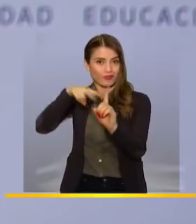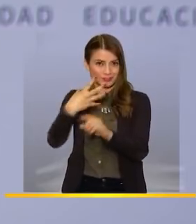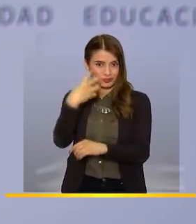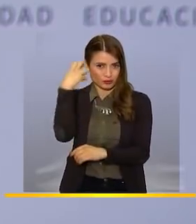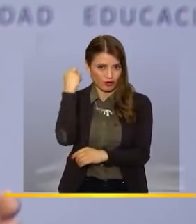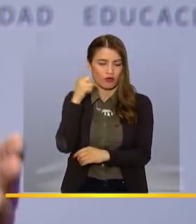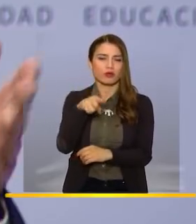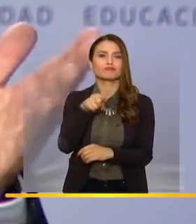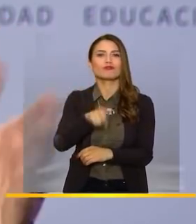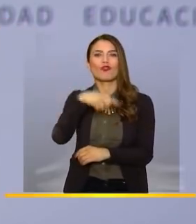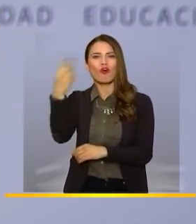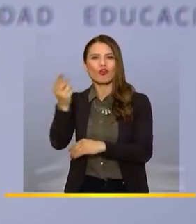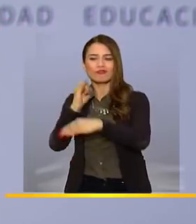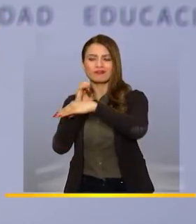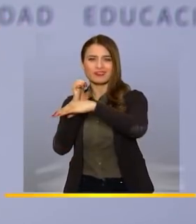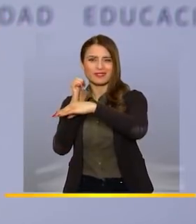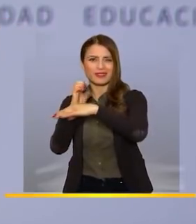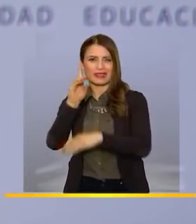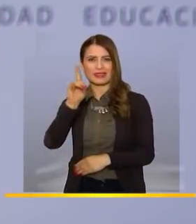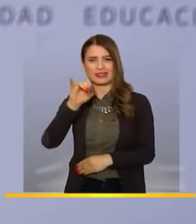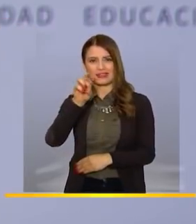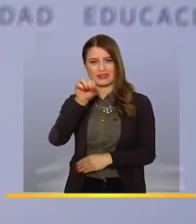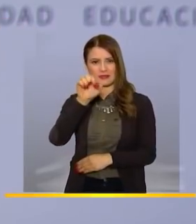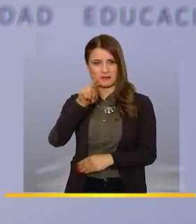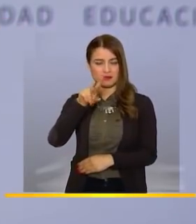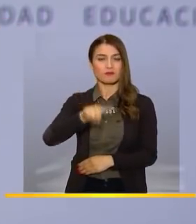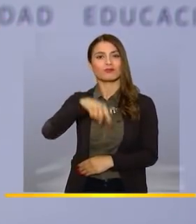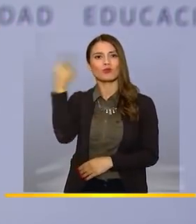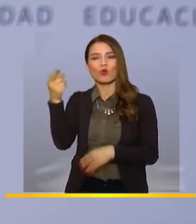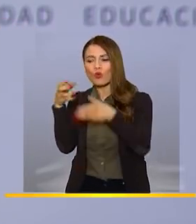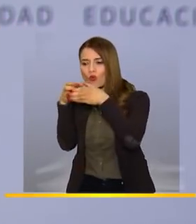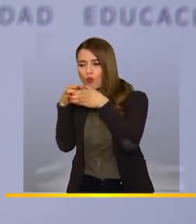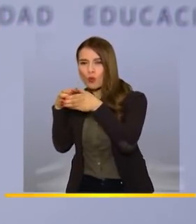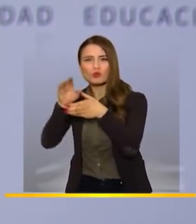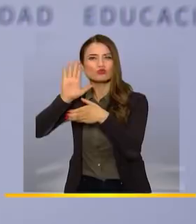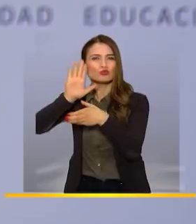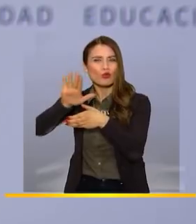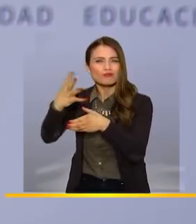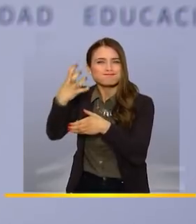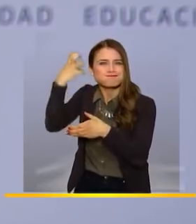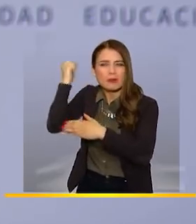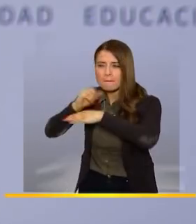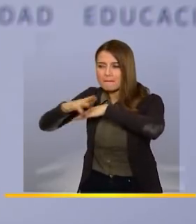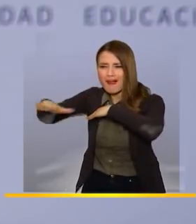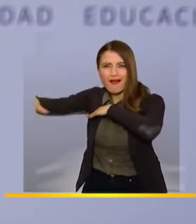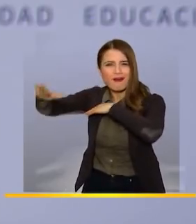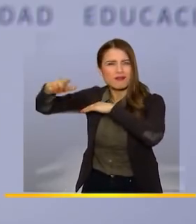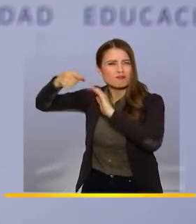ICAN, de la DIMAR, de la Comisión de Antigüedades Náufragas.